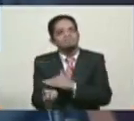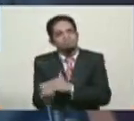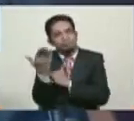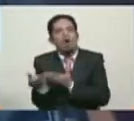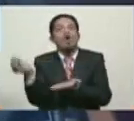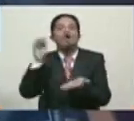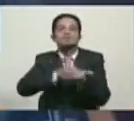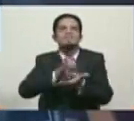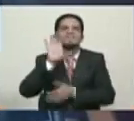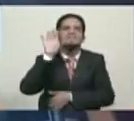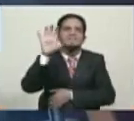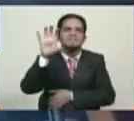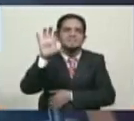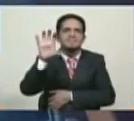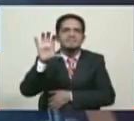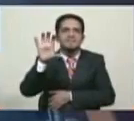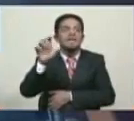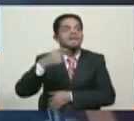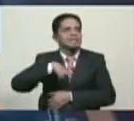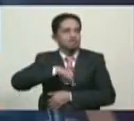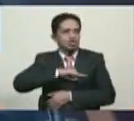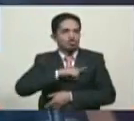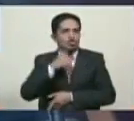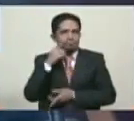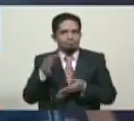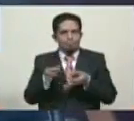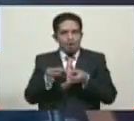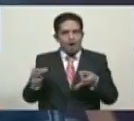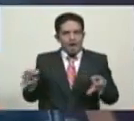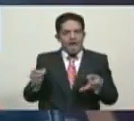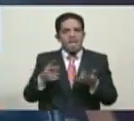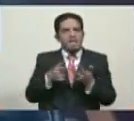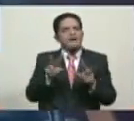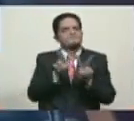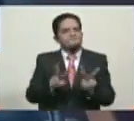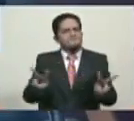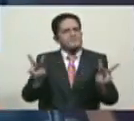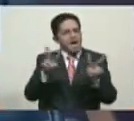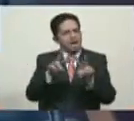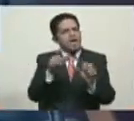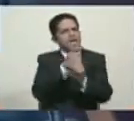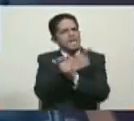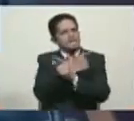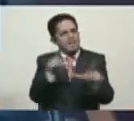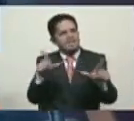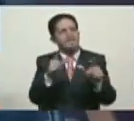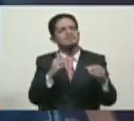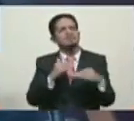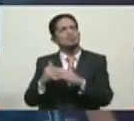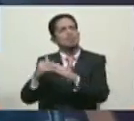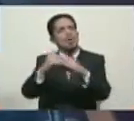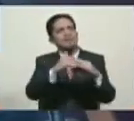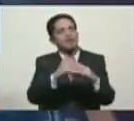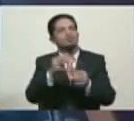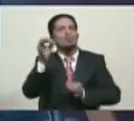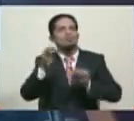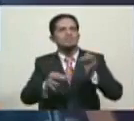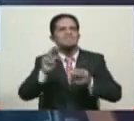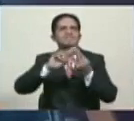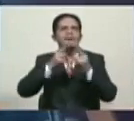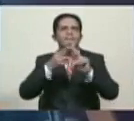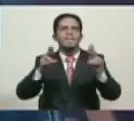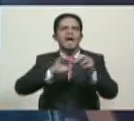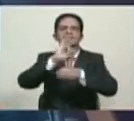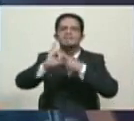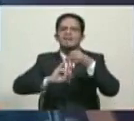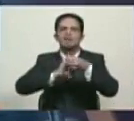república y fundamentar nuestro patrimonio moral y nuestros valores de libertad, igualdad, justicia y paz internacional en